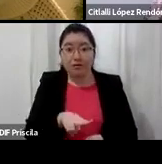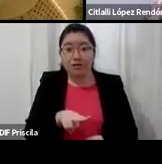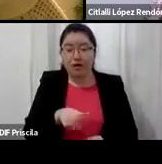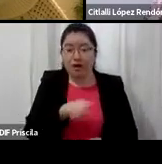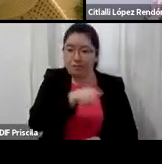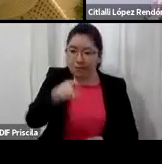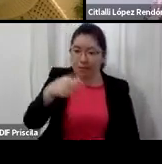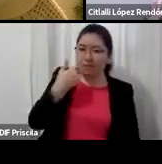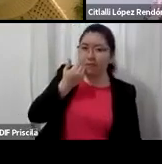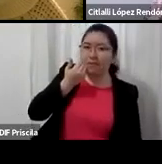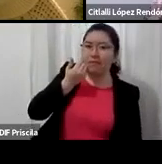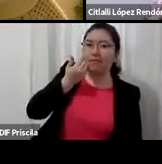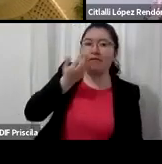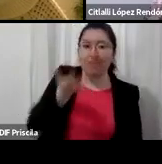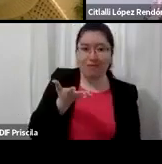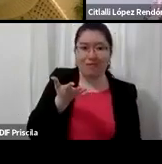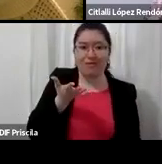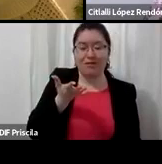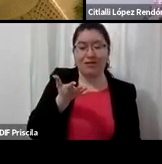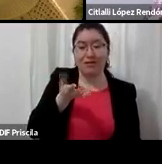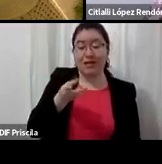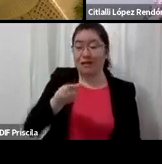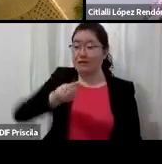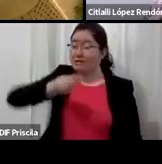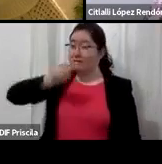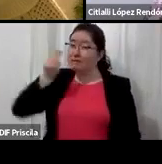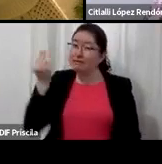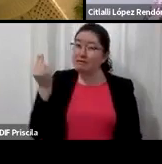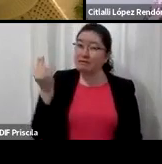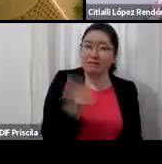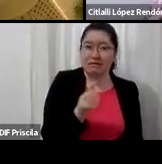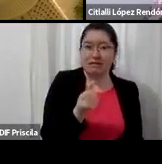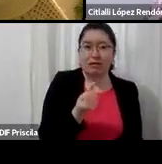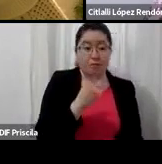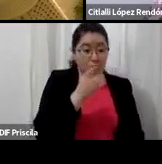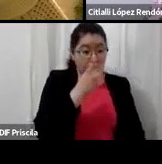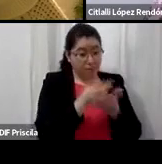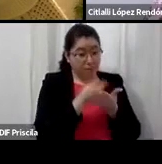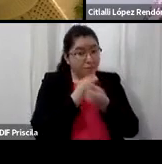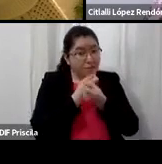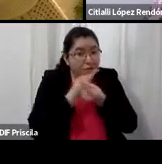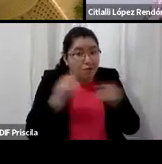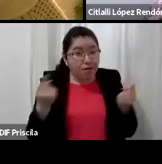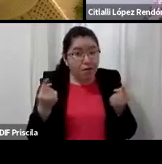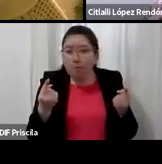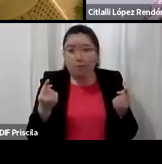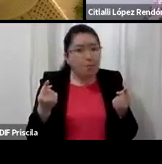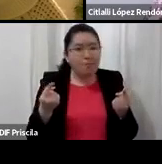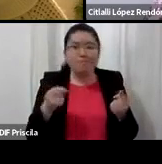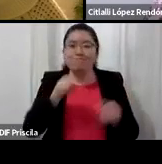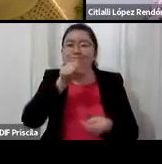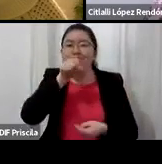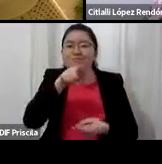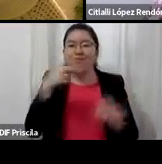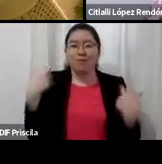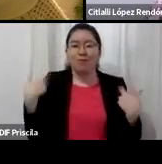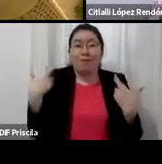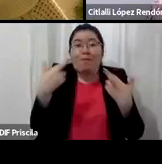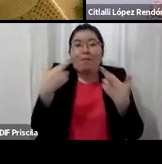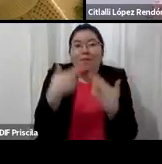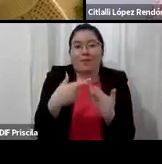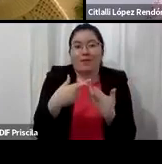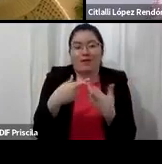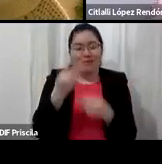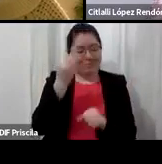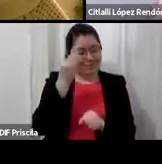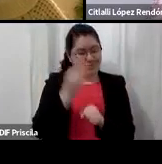dispuestos, que hay una necesidad imperiosa, no solo de los niños y las niñas, sino de los propios profesores. Ahora que nosotros estamos